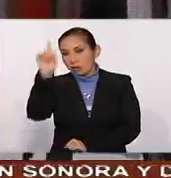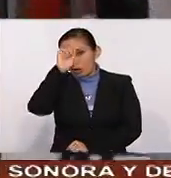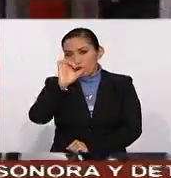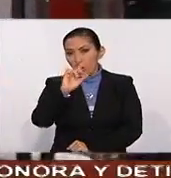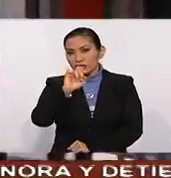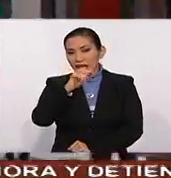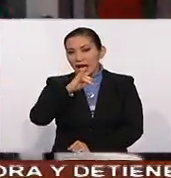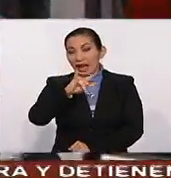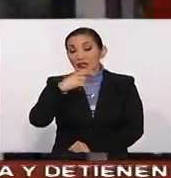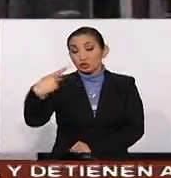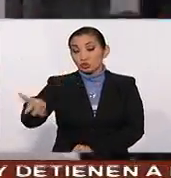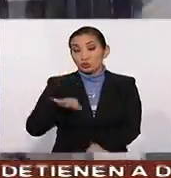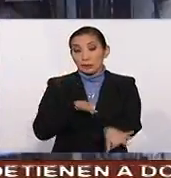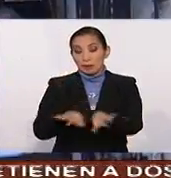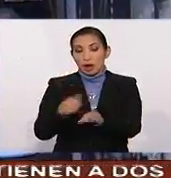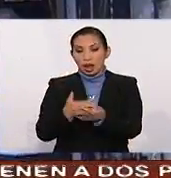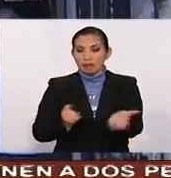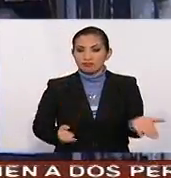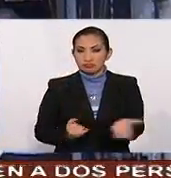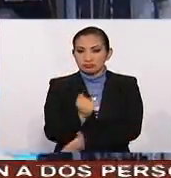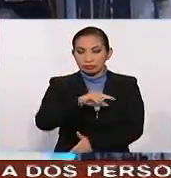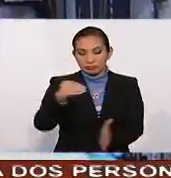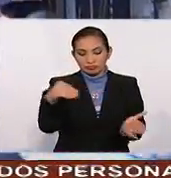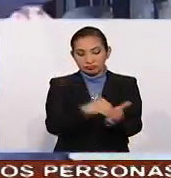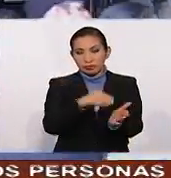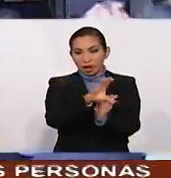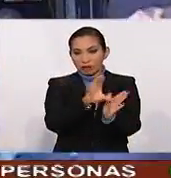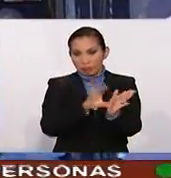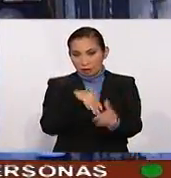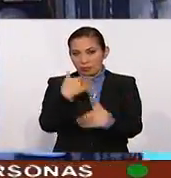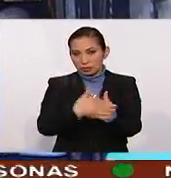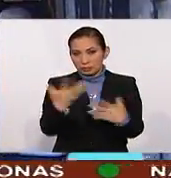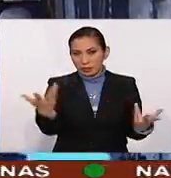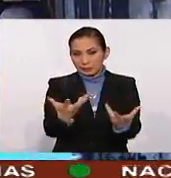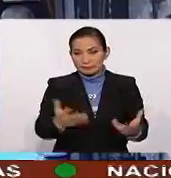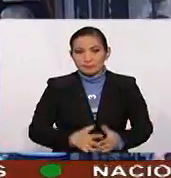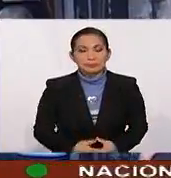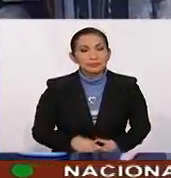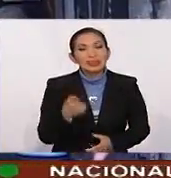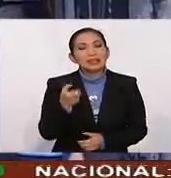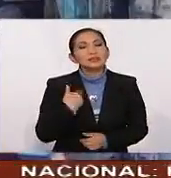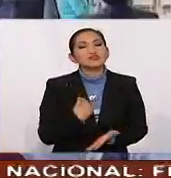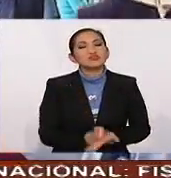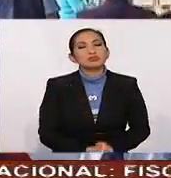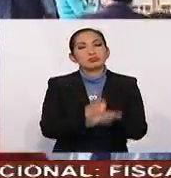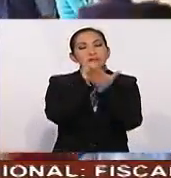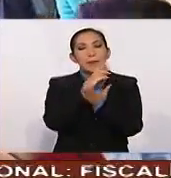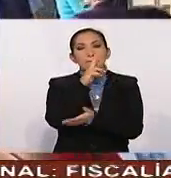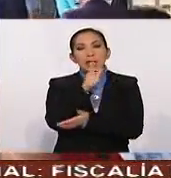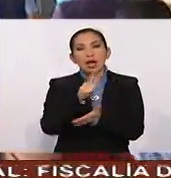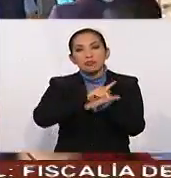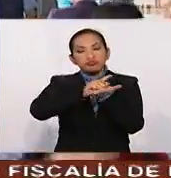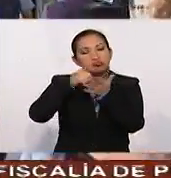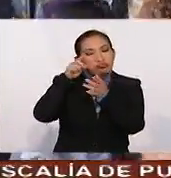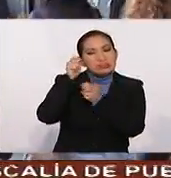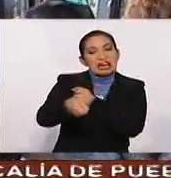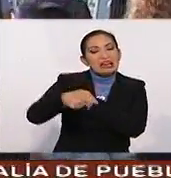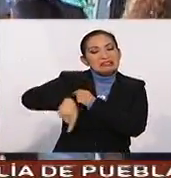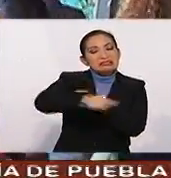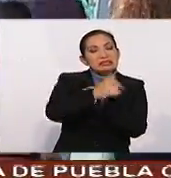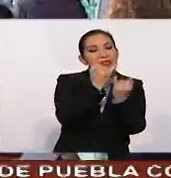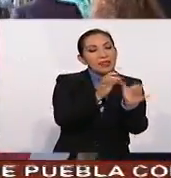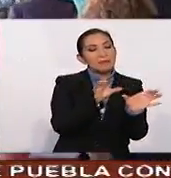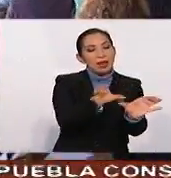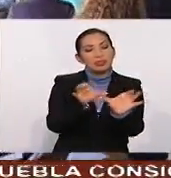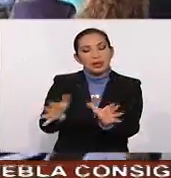concejales, cuyas funciones se definirán en la Constitución que habrá de elaborarse. Esto permitirá una mayor transparencia,